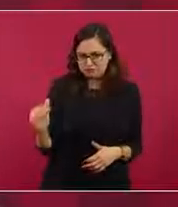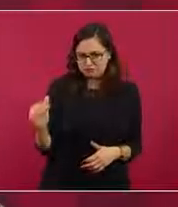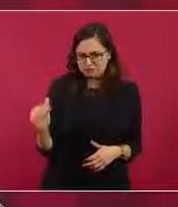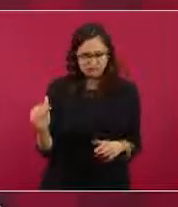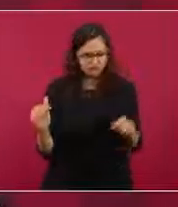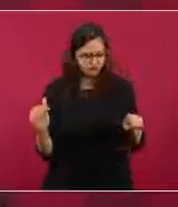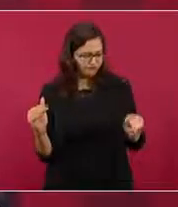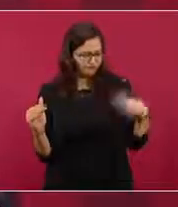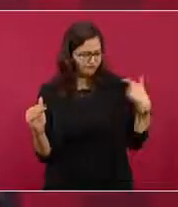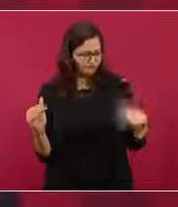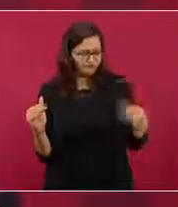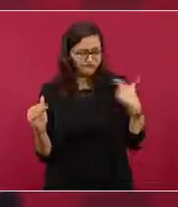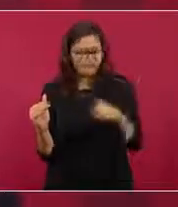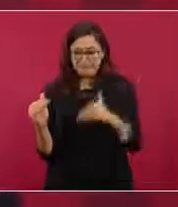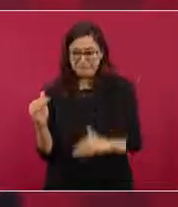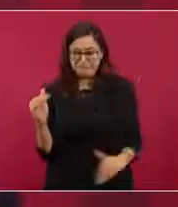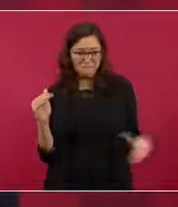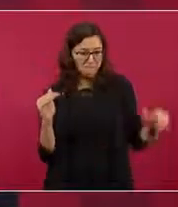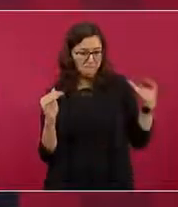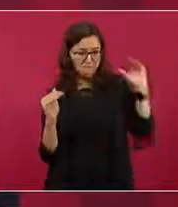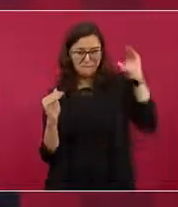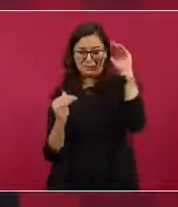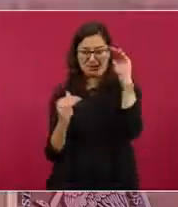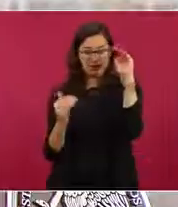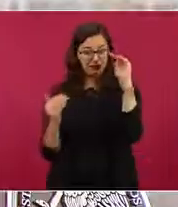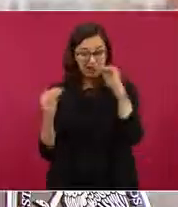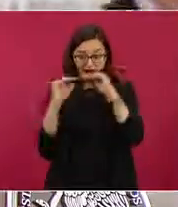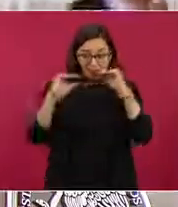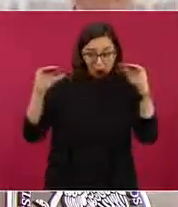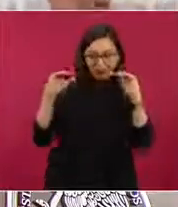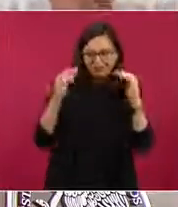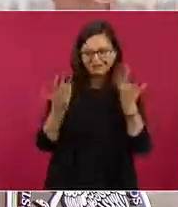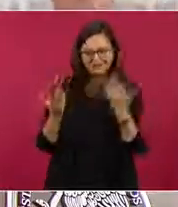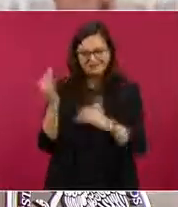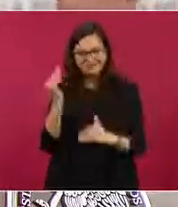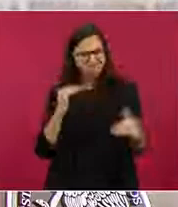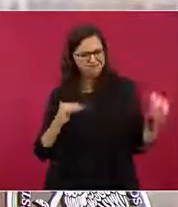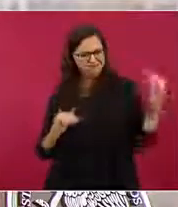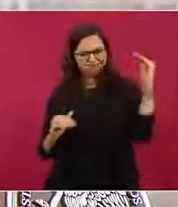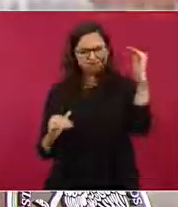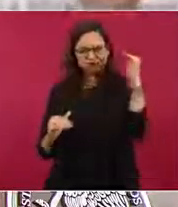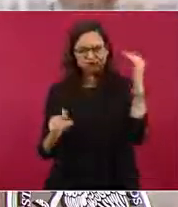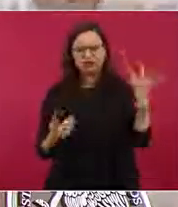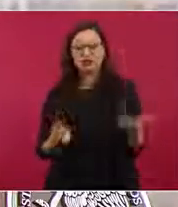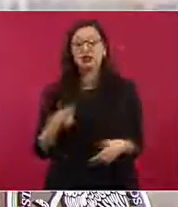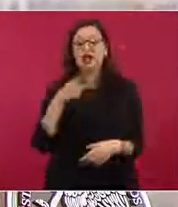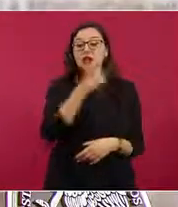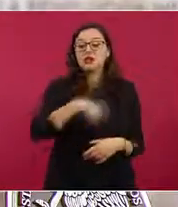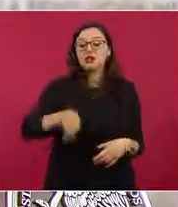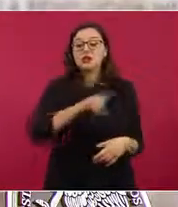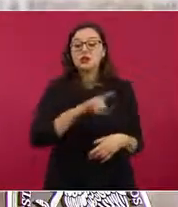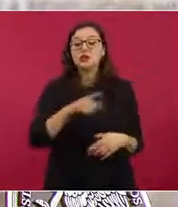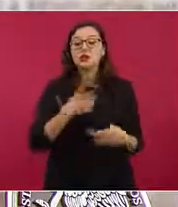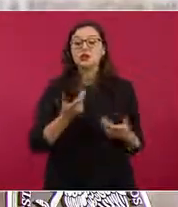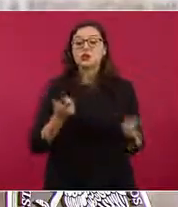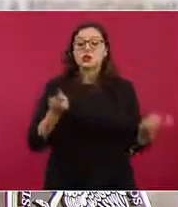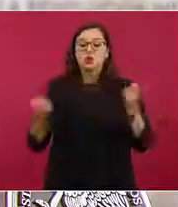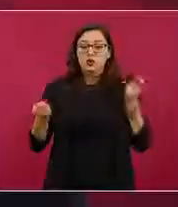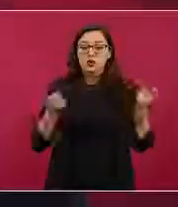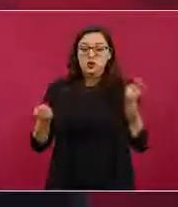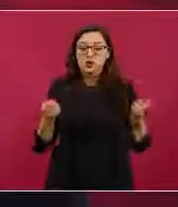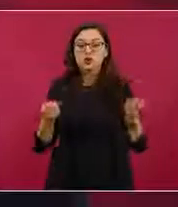que las grandes corporaciones que dominaban, que tenían secuestrado al gobierno